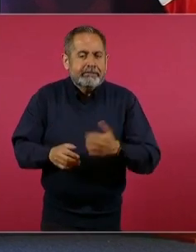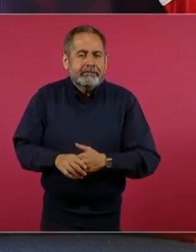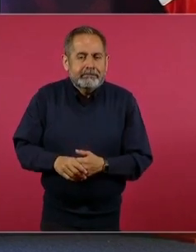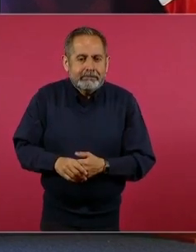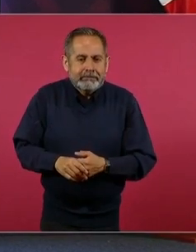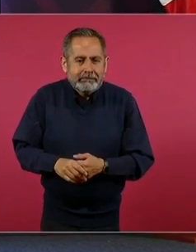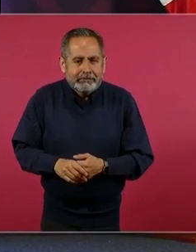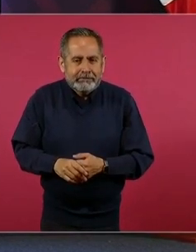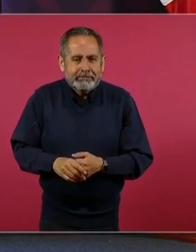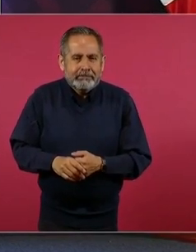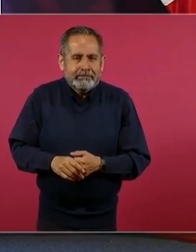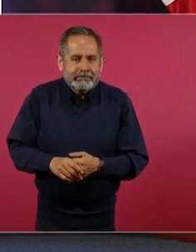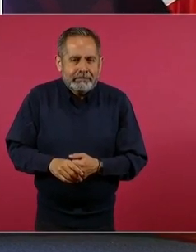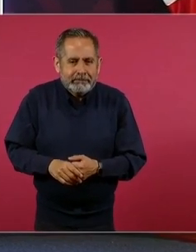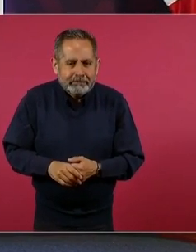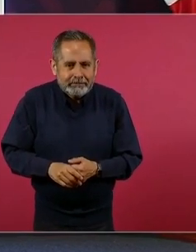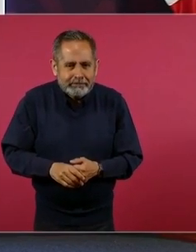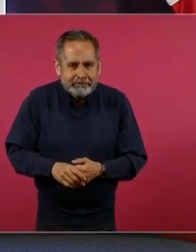nada más que este.